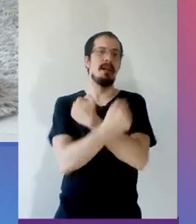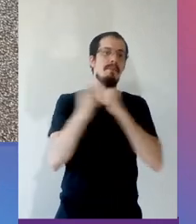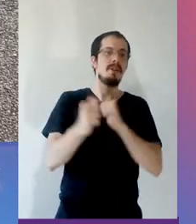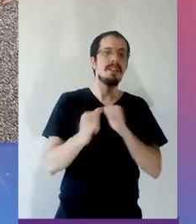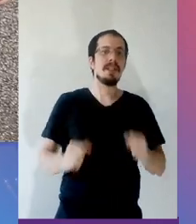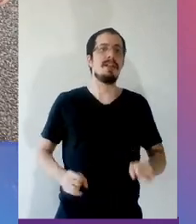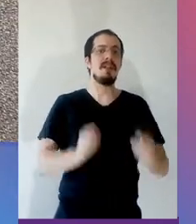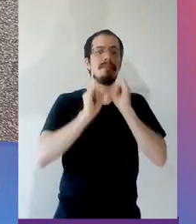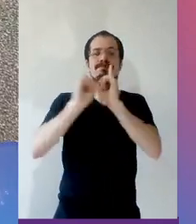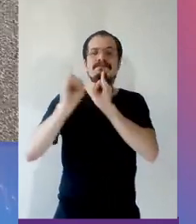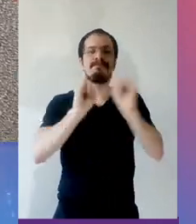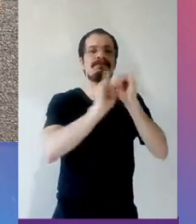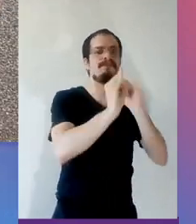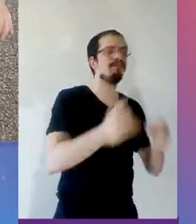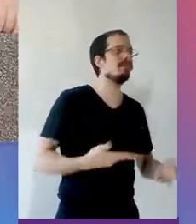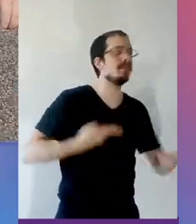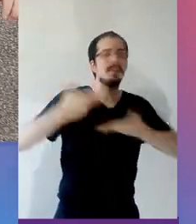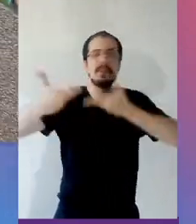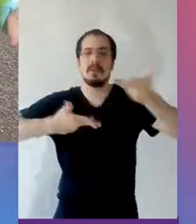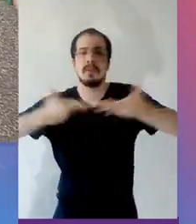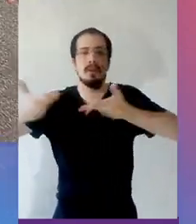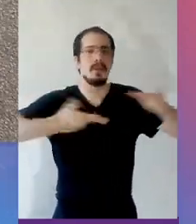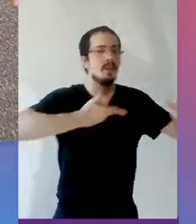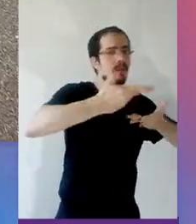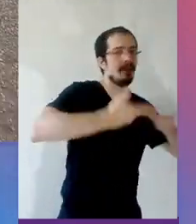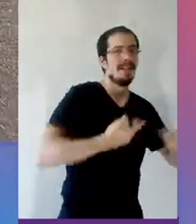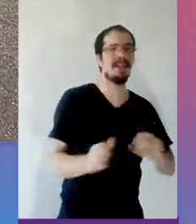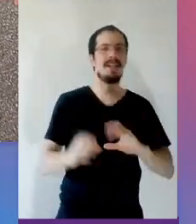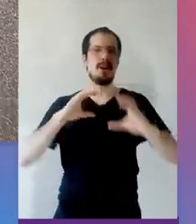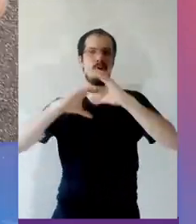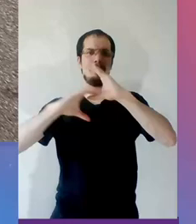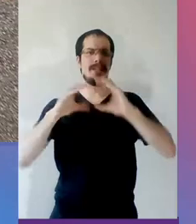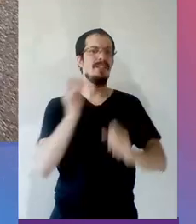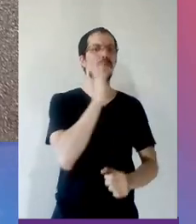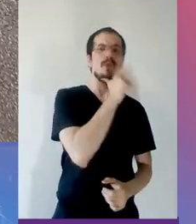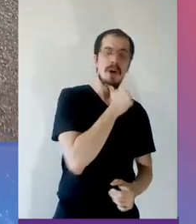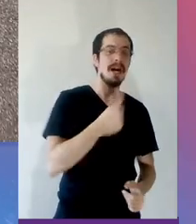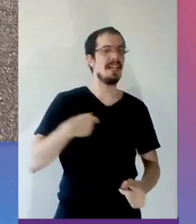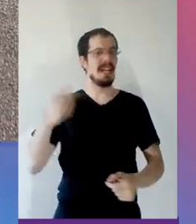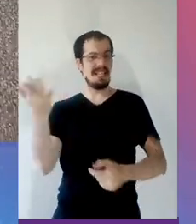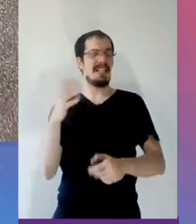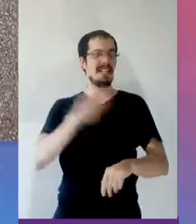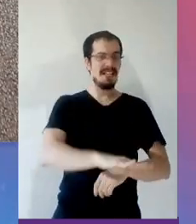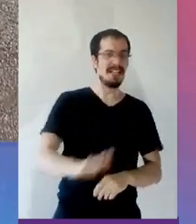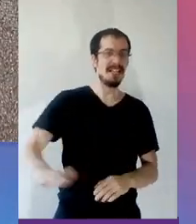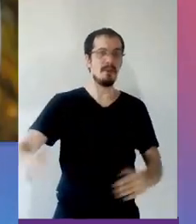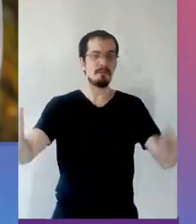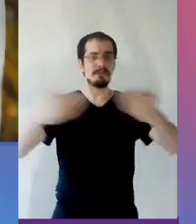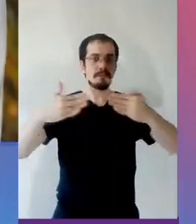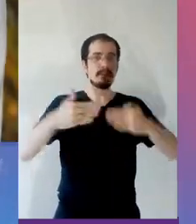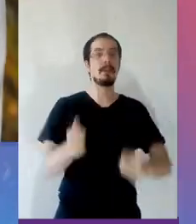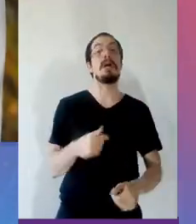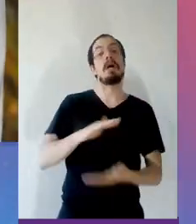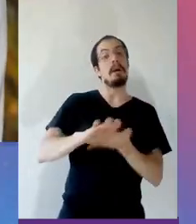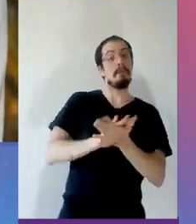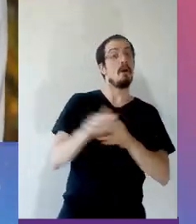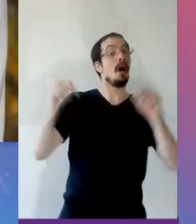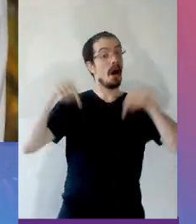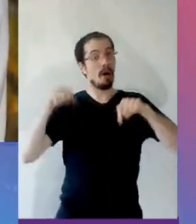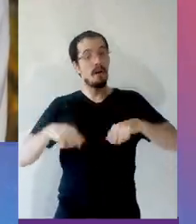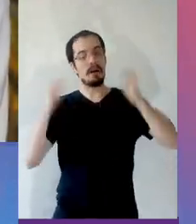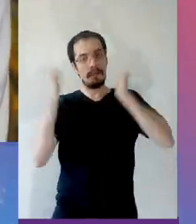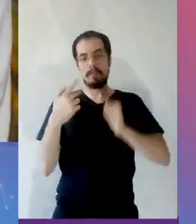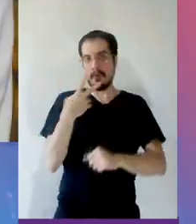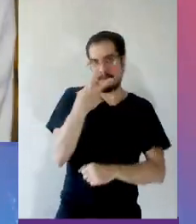etcétera, en el fondo se vieron encerrados y cuando uno los ve ahora salir un poco, ahora que está, sobre todo, cuando se